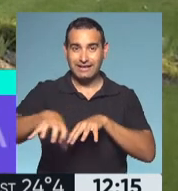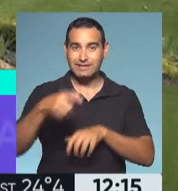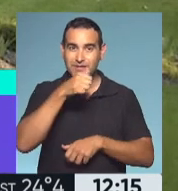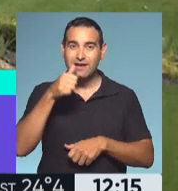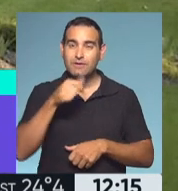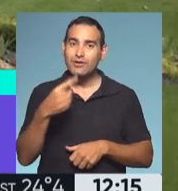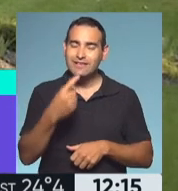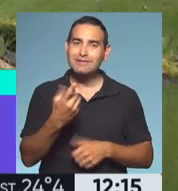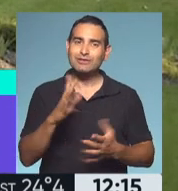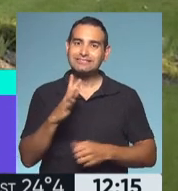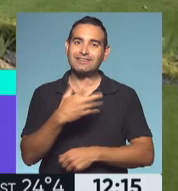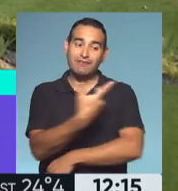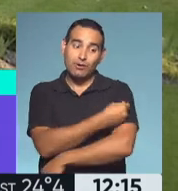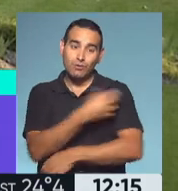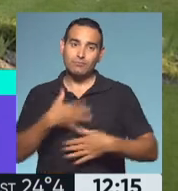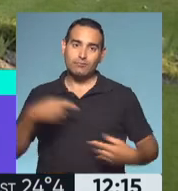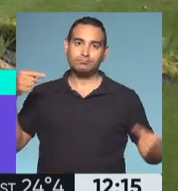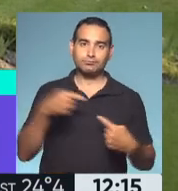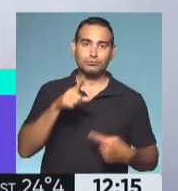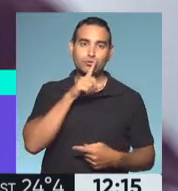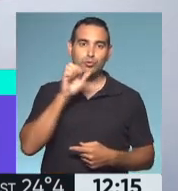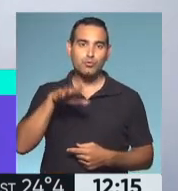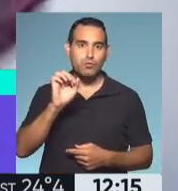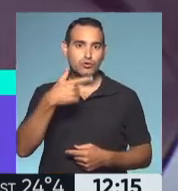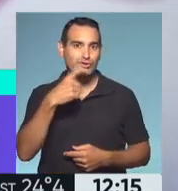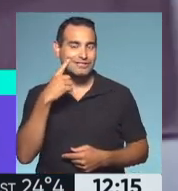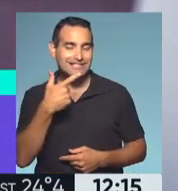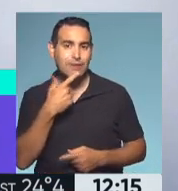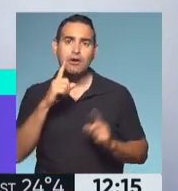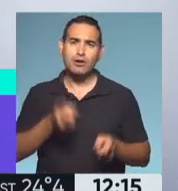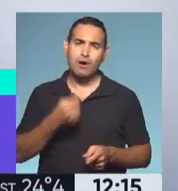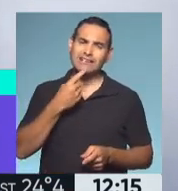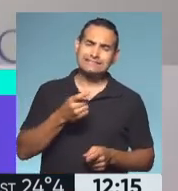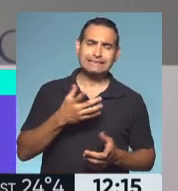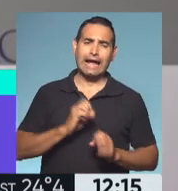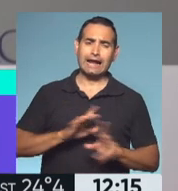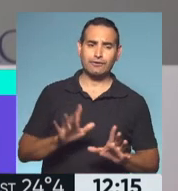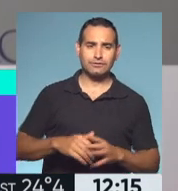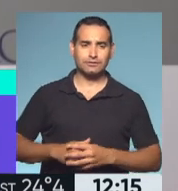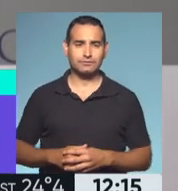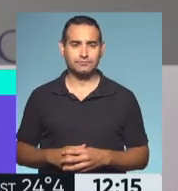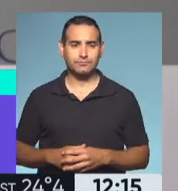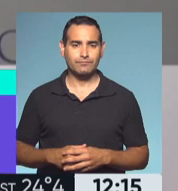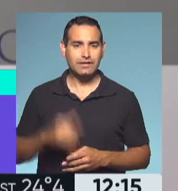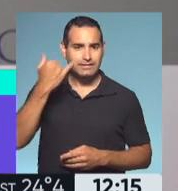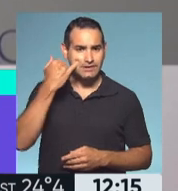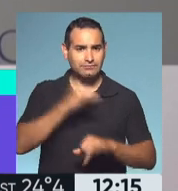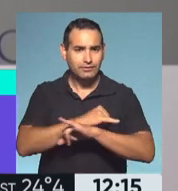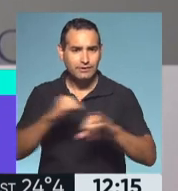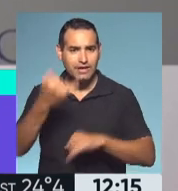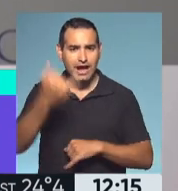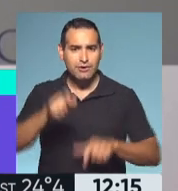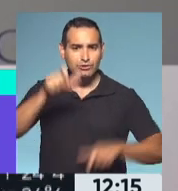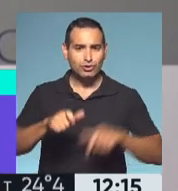como posible efecto secundario la trombosis en pacientes, aunque intentó minimizarlo. Reported cases of